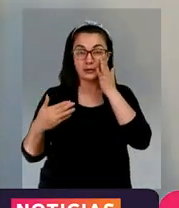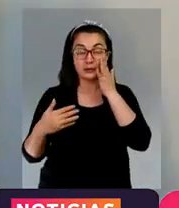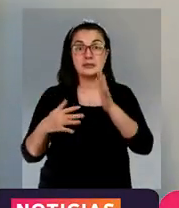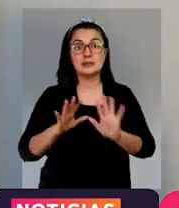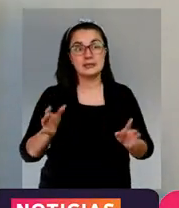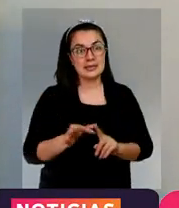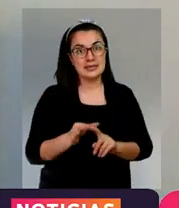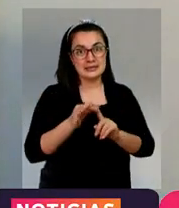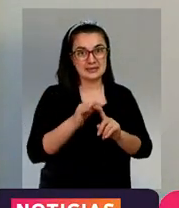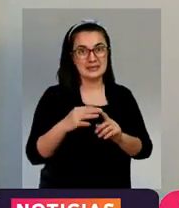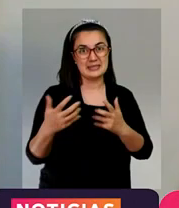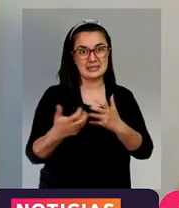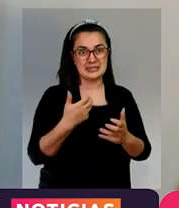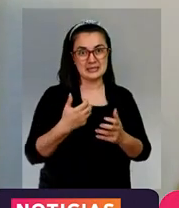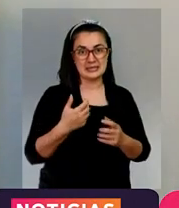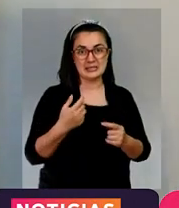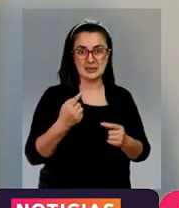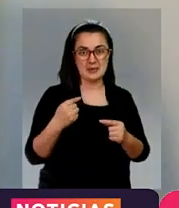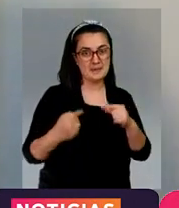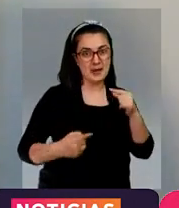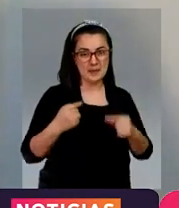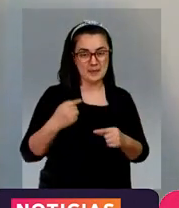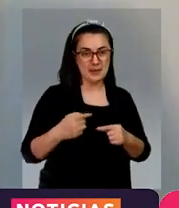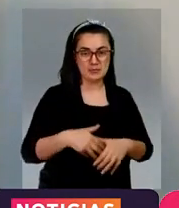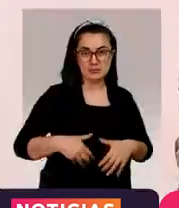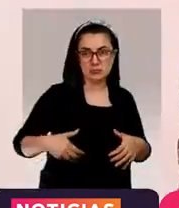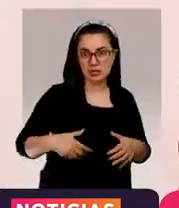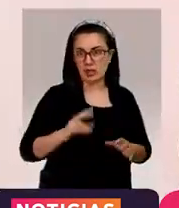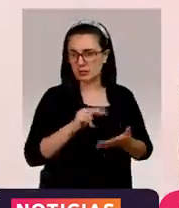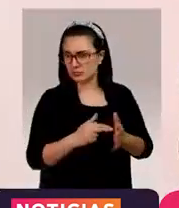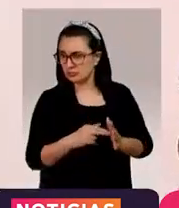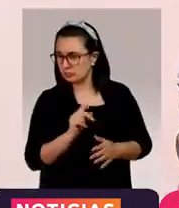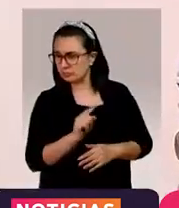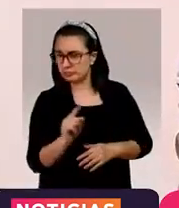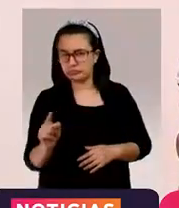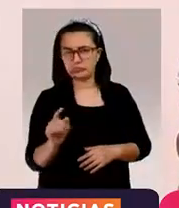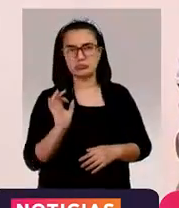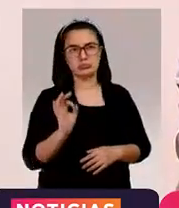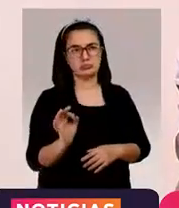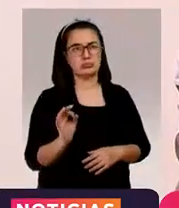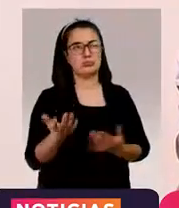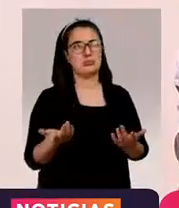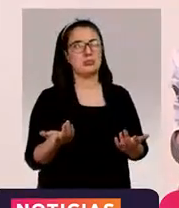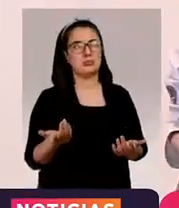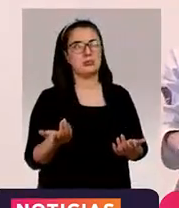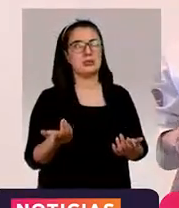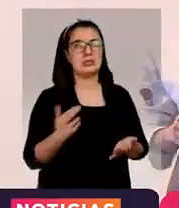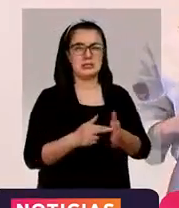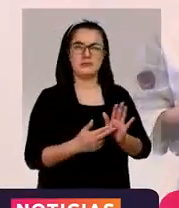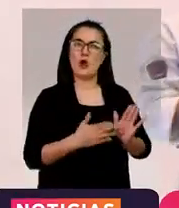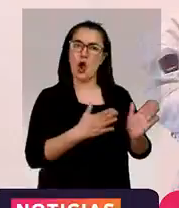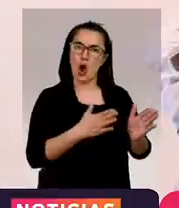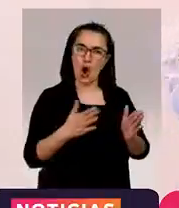nuestro sistema de competencia, pues ya son combates, por decirlo así, ya no, eso es más organizado,